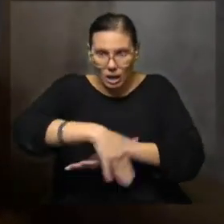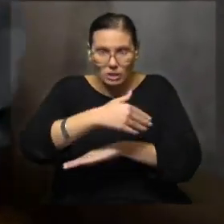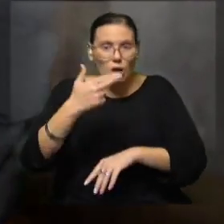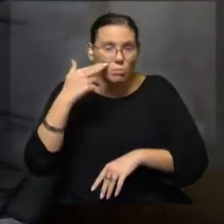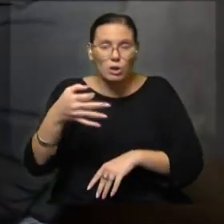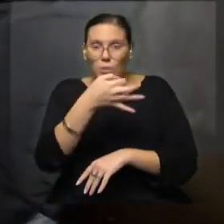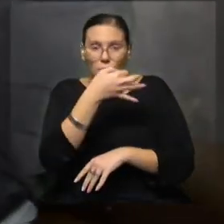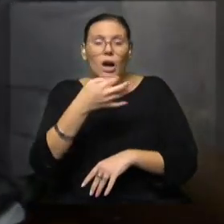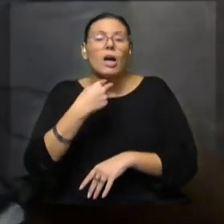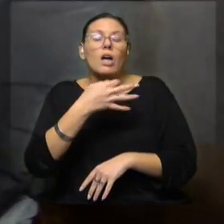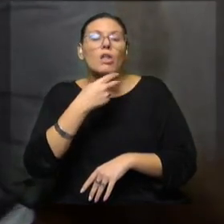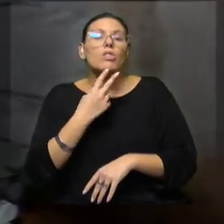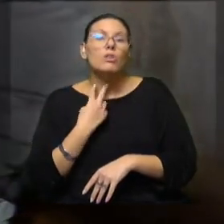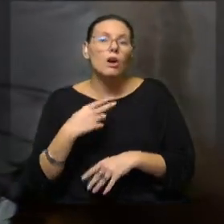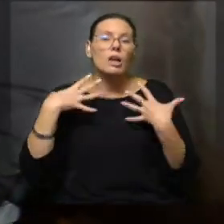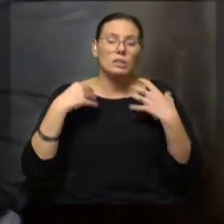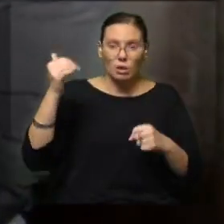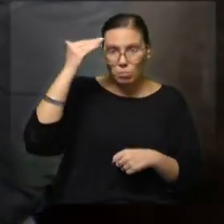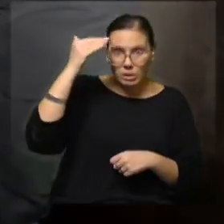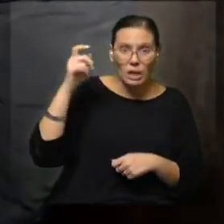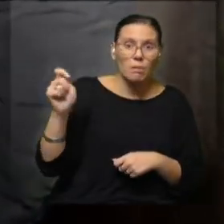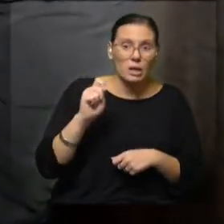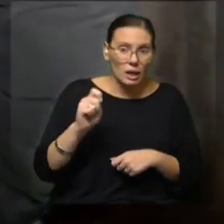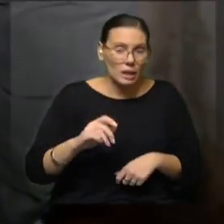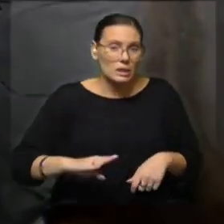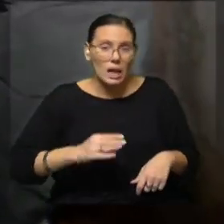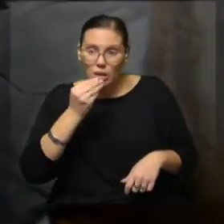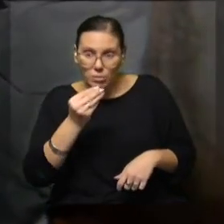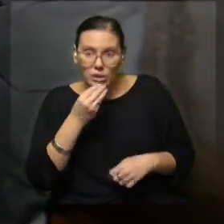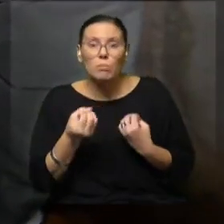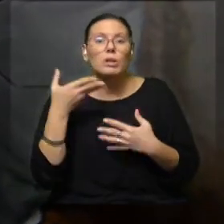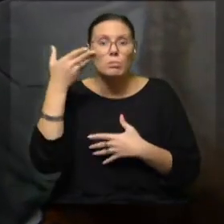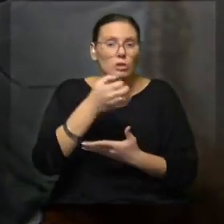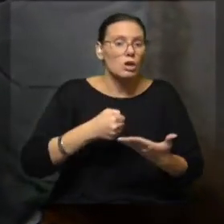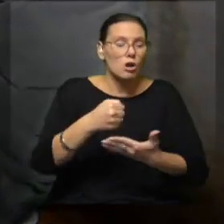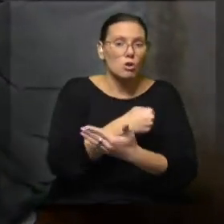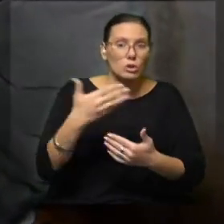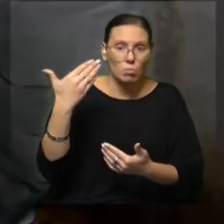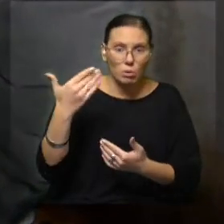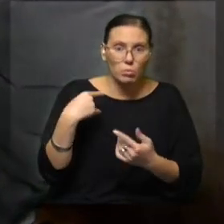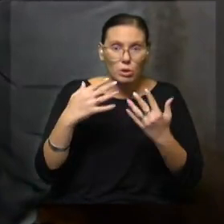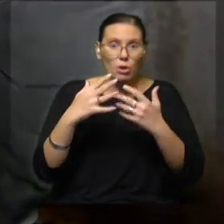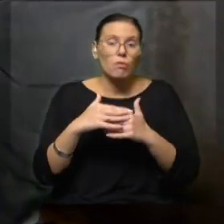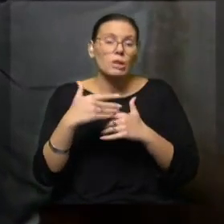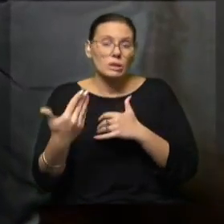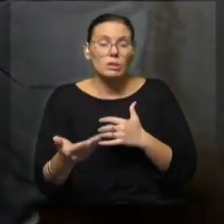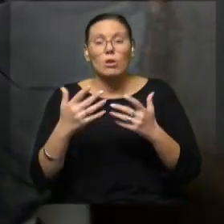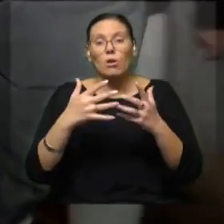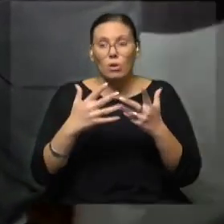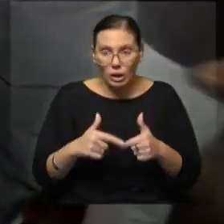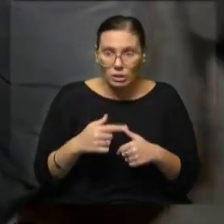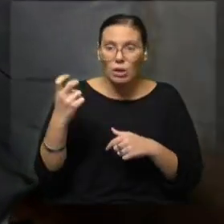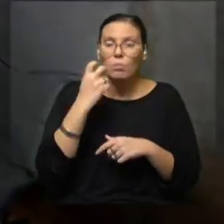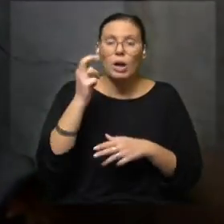adicciones, problemática de salud mental, problemática de emergencia alimentaria. ¿Por qué hay tanta gente que va a las ollas populares? Los vecinos organizados, entonces tratamos de